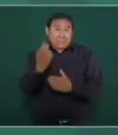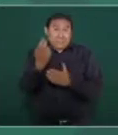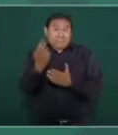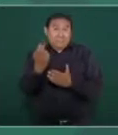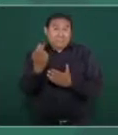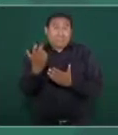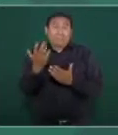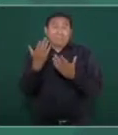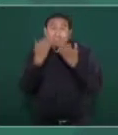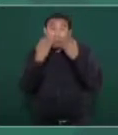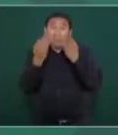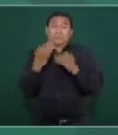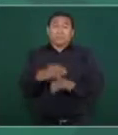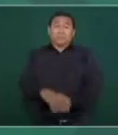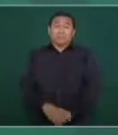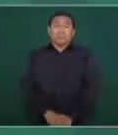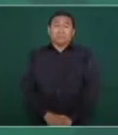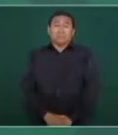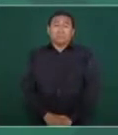Miren,